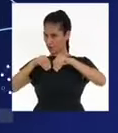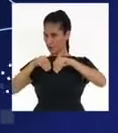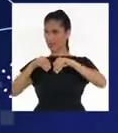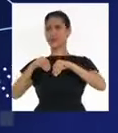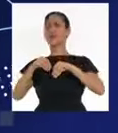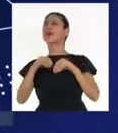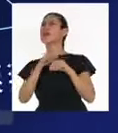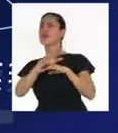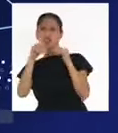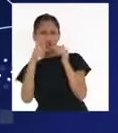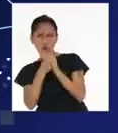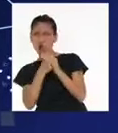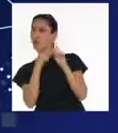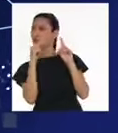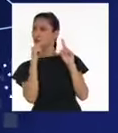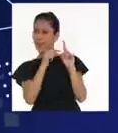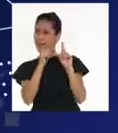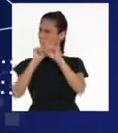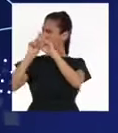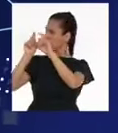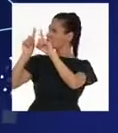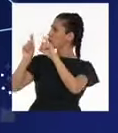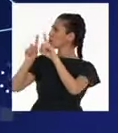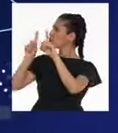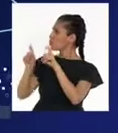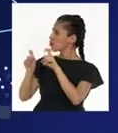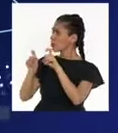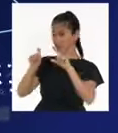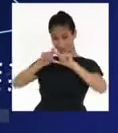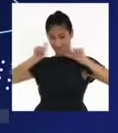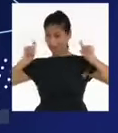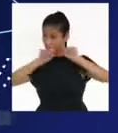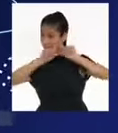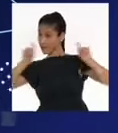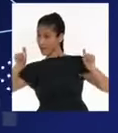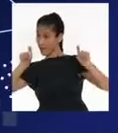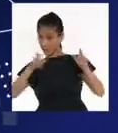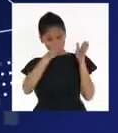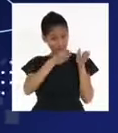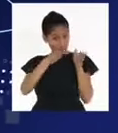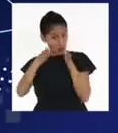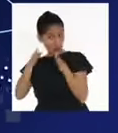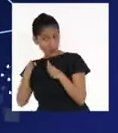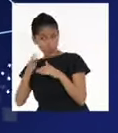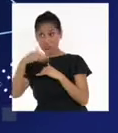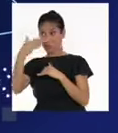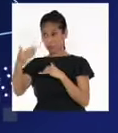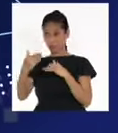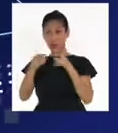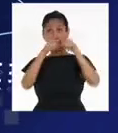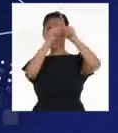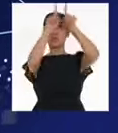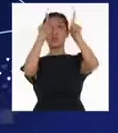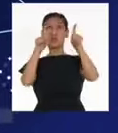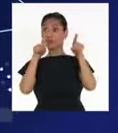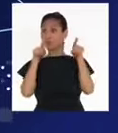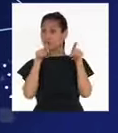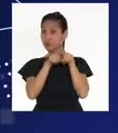Andrés. Las que pusiste en la tabla de frecuencias. ¿Y al costado? En la parte izquierda de la